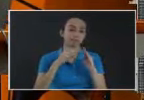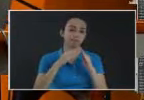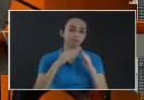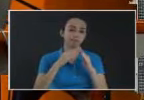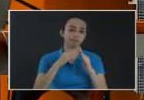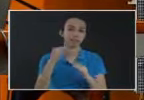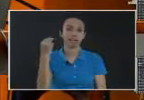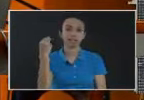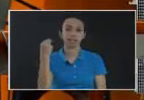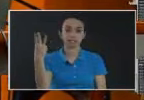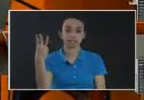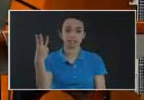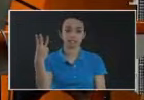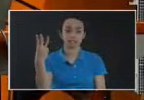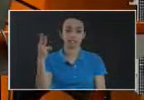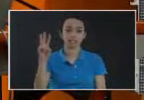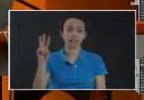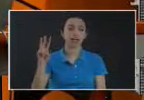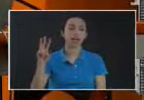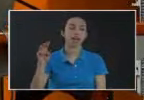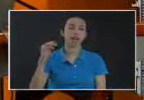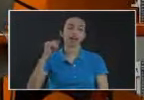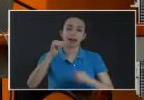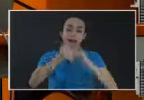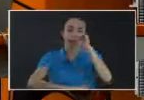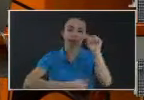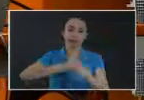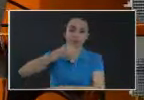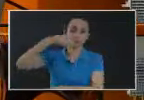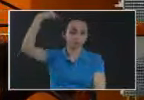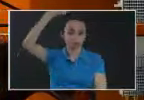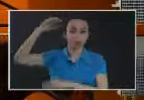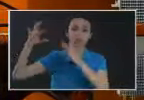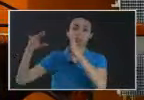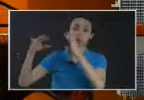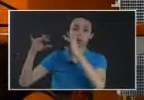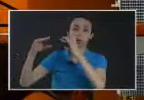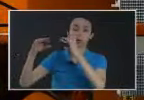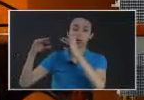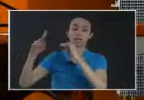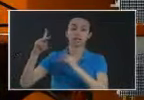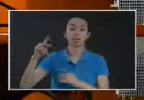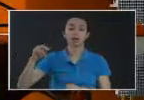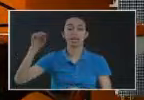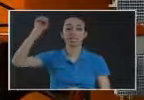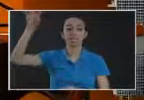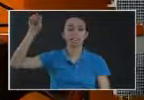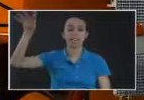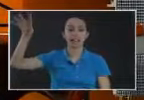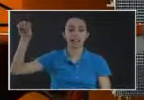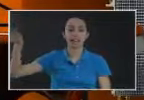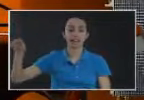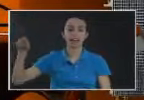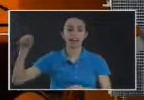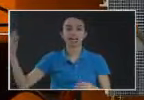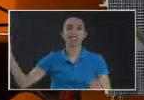El tercer ángel tocó su trompeta y una gran estrella ardiendo como una antorcha cayó